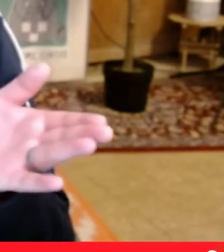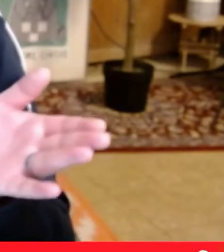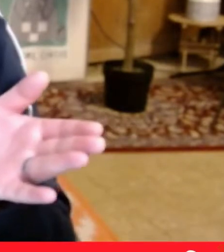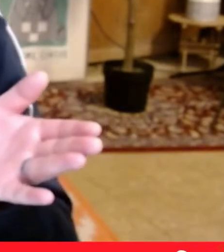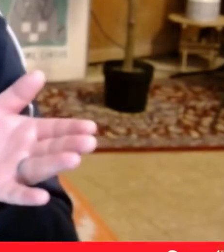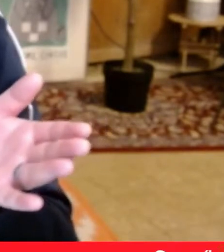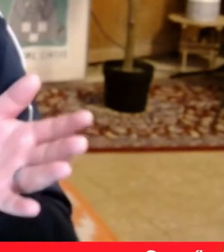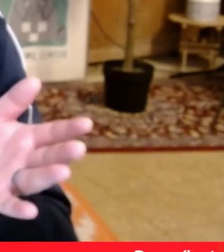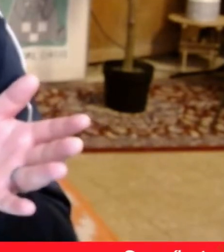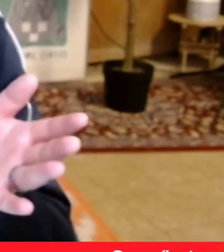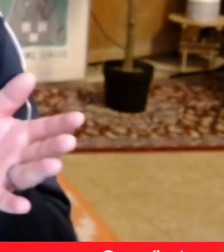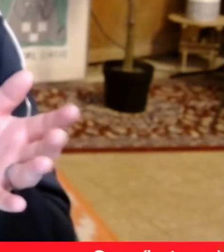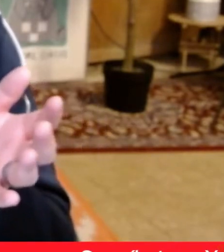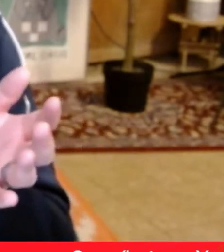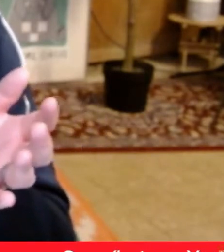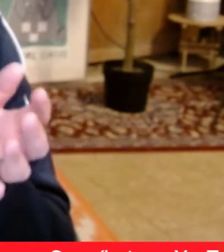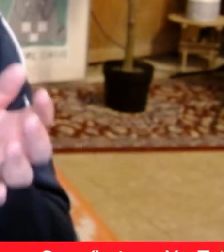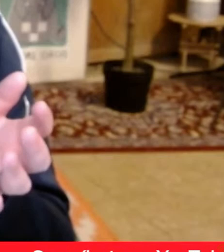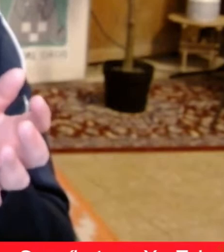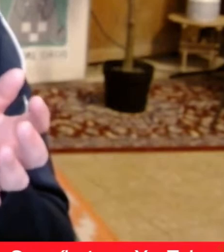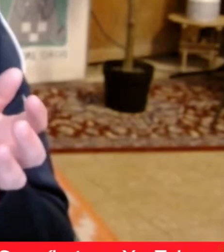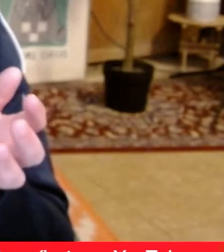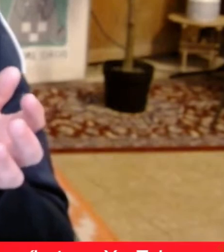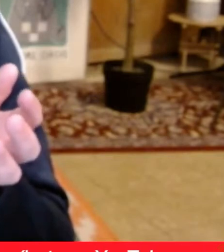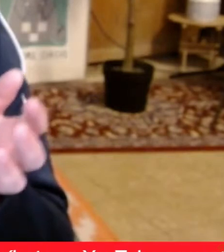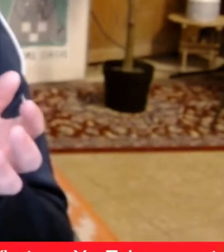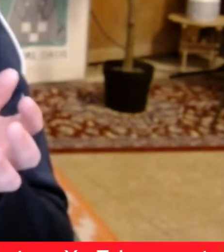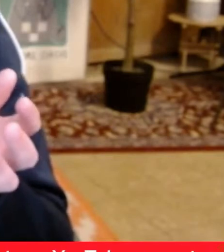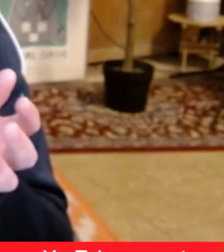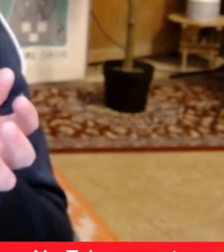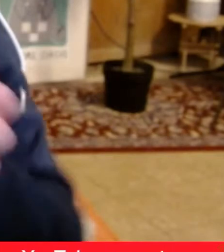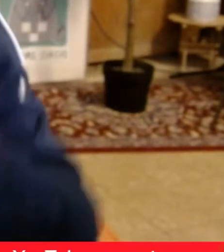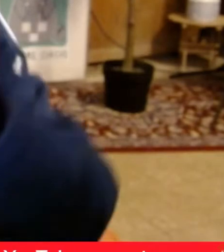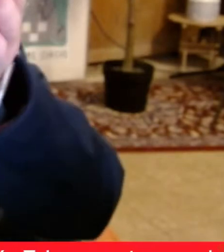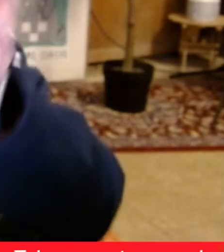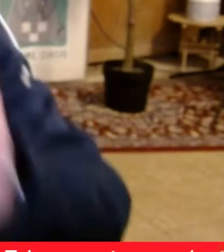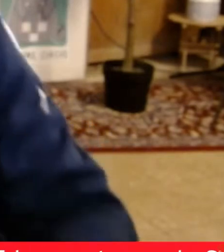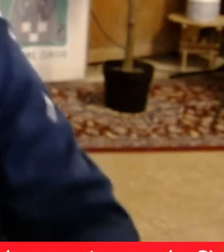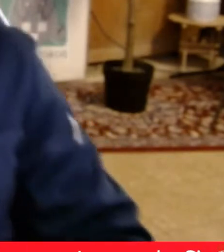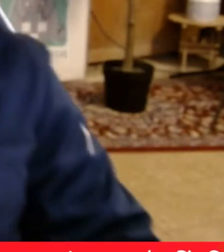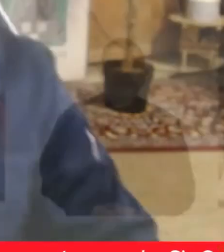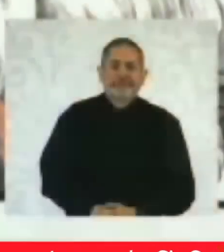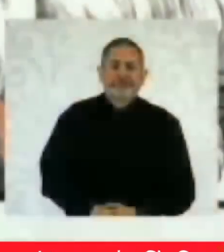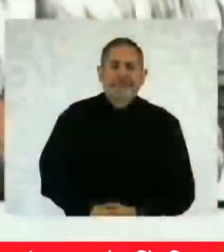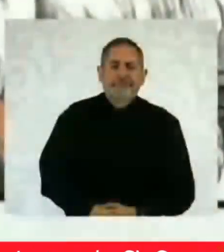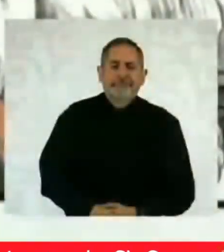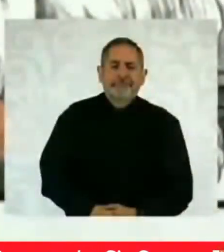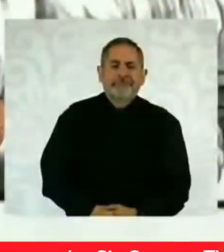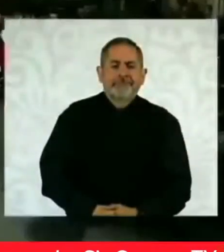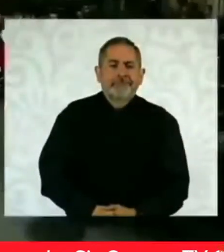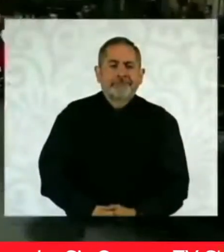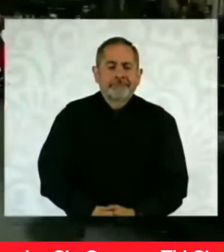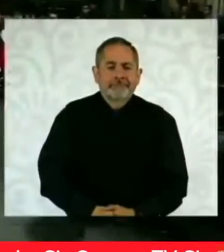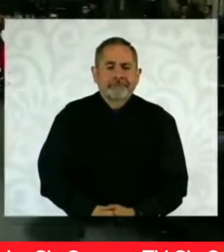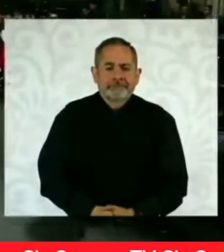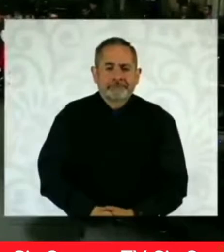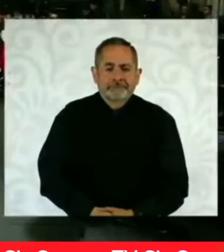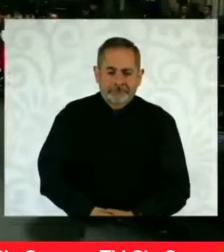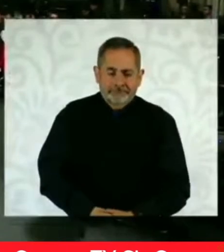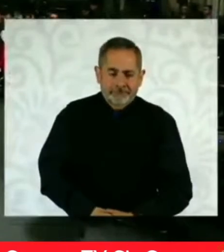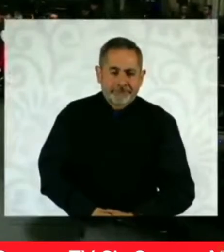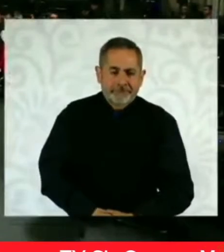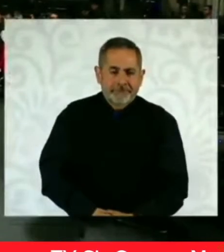pues van a estar en esta línea de defensa por lo que corresponde a nuestro país. Veamos, escuchemos.